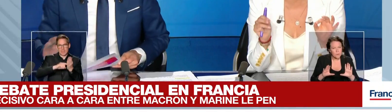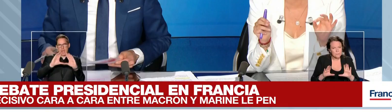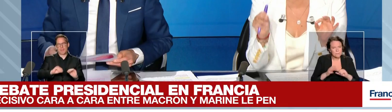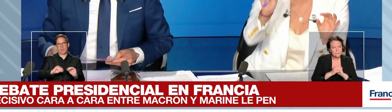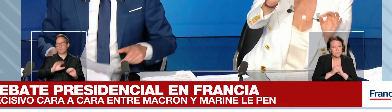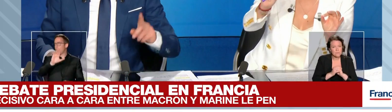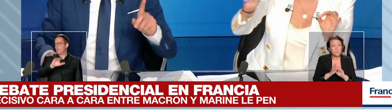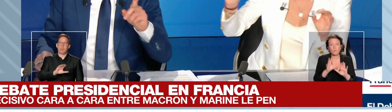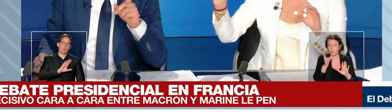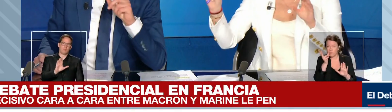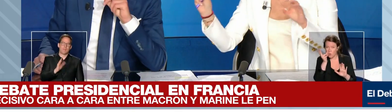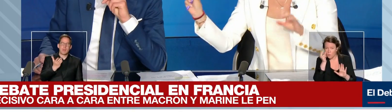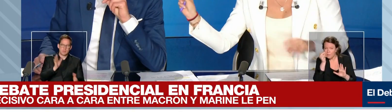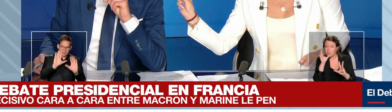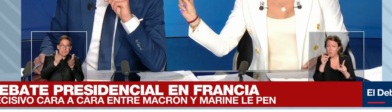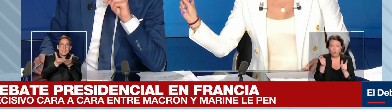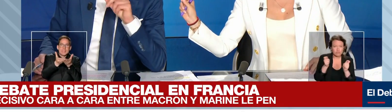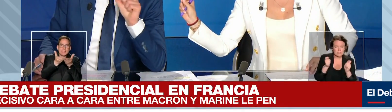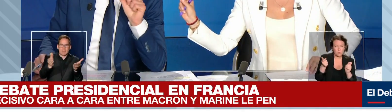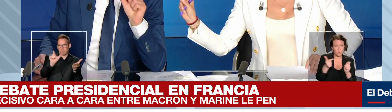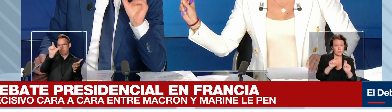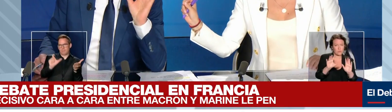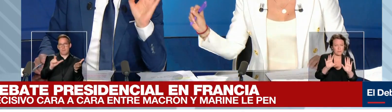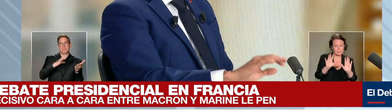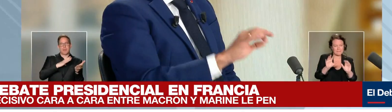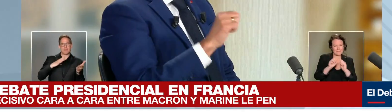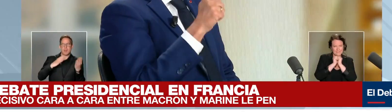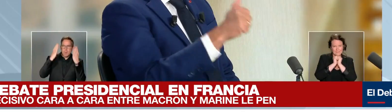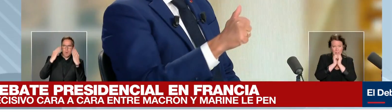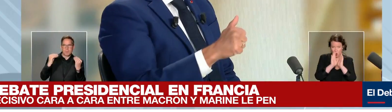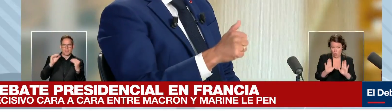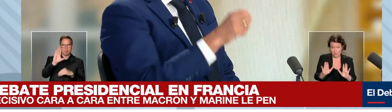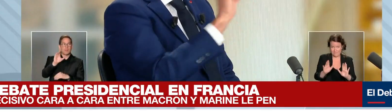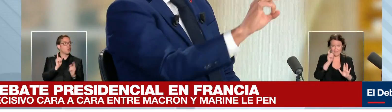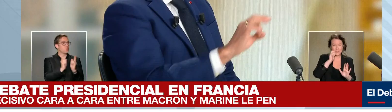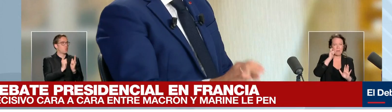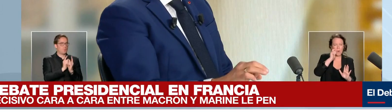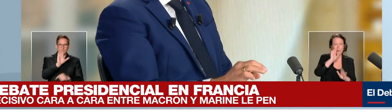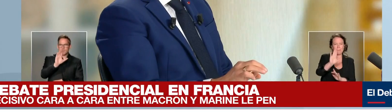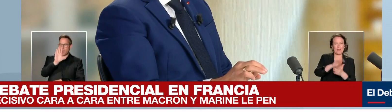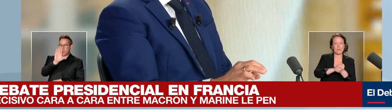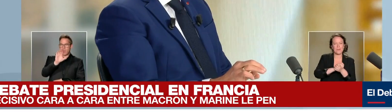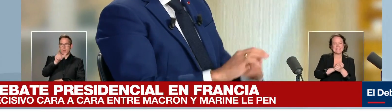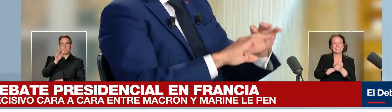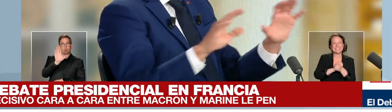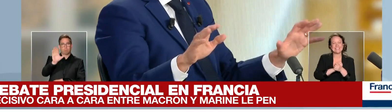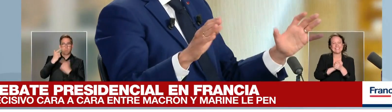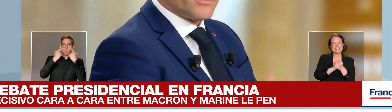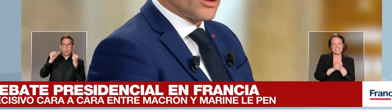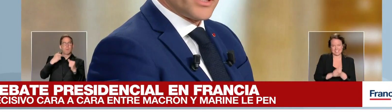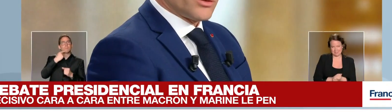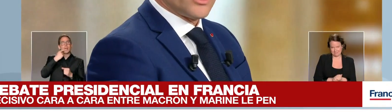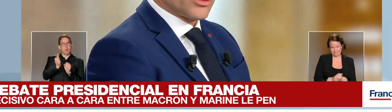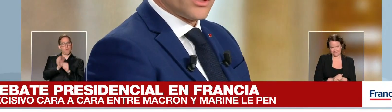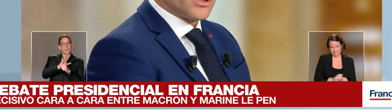Los escuchamos debatir sobre la financiación pero de sus respectivos señora Le Pen, programas. Usted, en algunos segundos, señor Macron. Ella no respondió sobre el